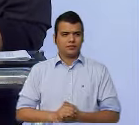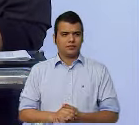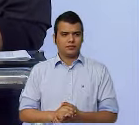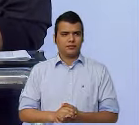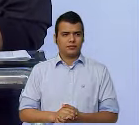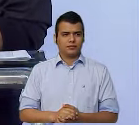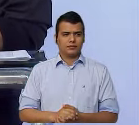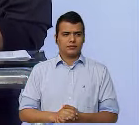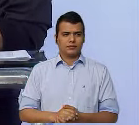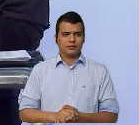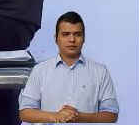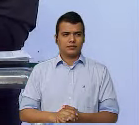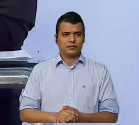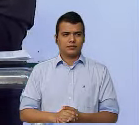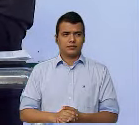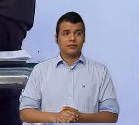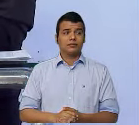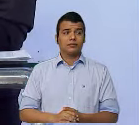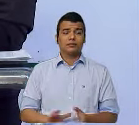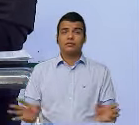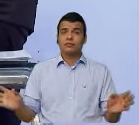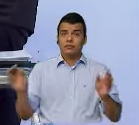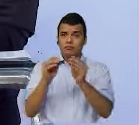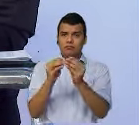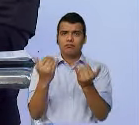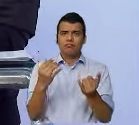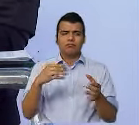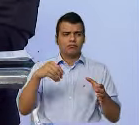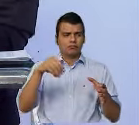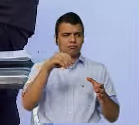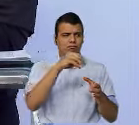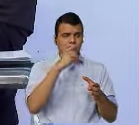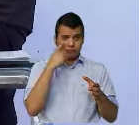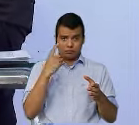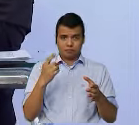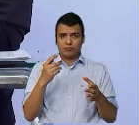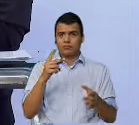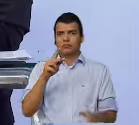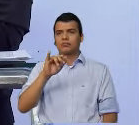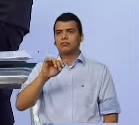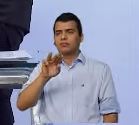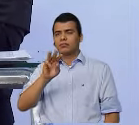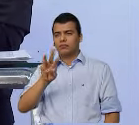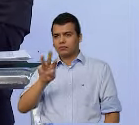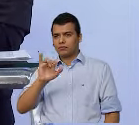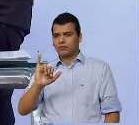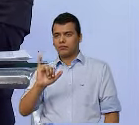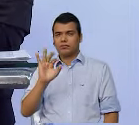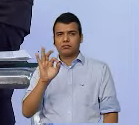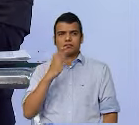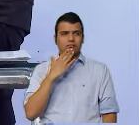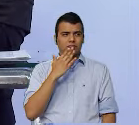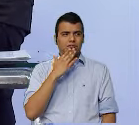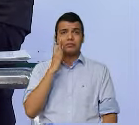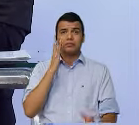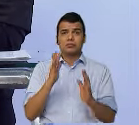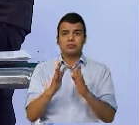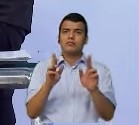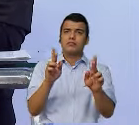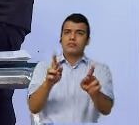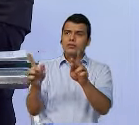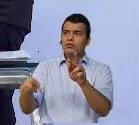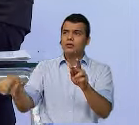Y sí, pues hasta luego. Y luego ahora vamos a decorar con kiwi, que también el kiwi es recomendado para las personas